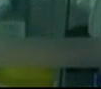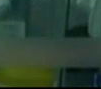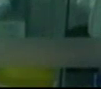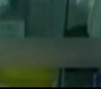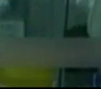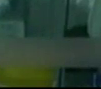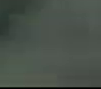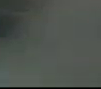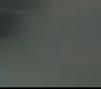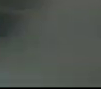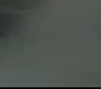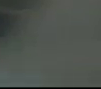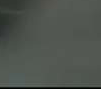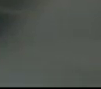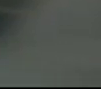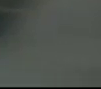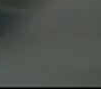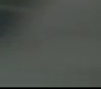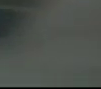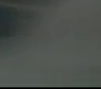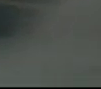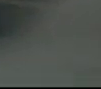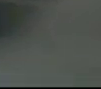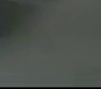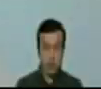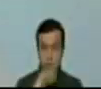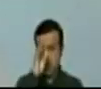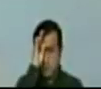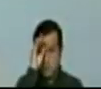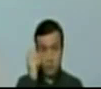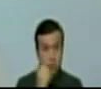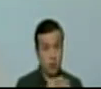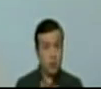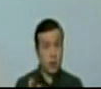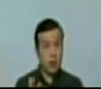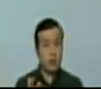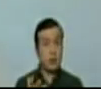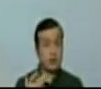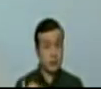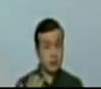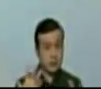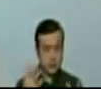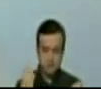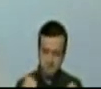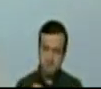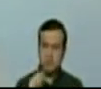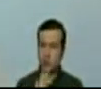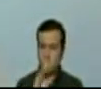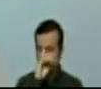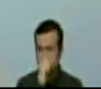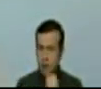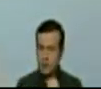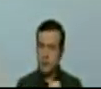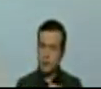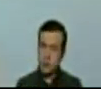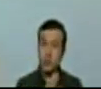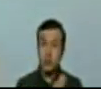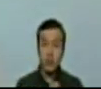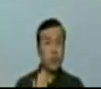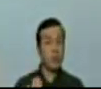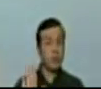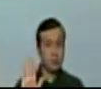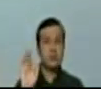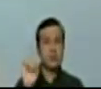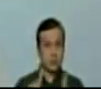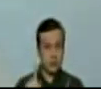molestos por la supuesta falta de implementos en dicho hospital. Es decir, nosotros vamos a respaldar su trabajo, necesitamos de su compromiso, sabemos